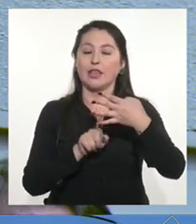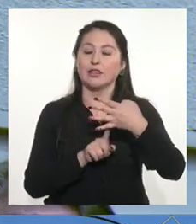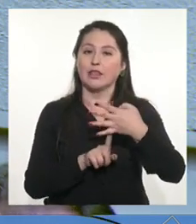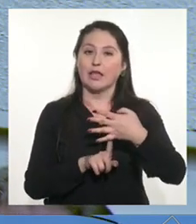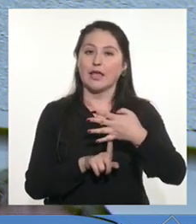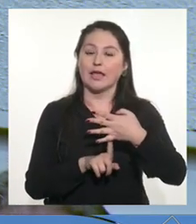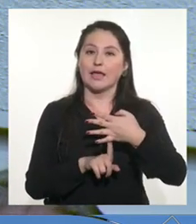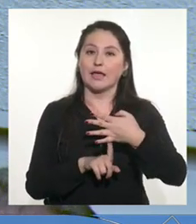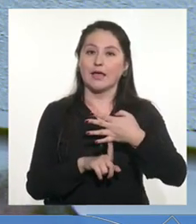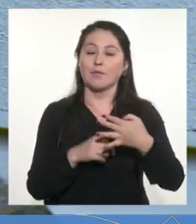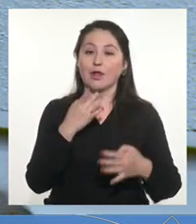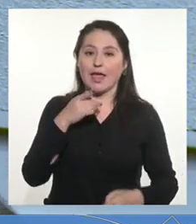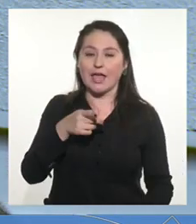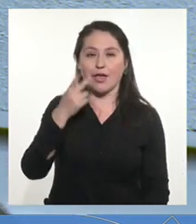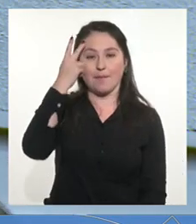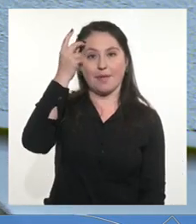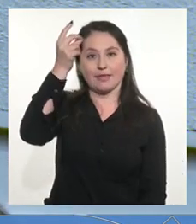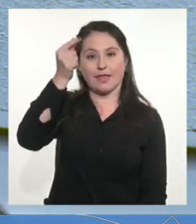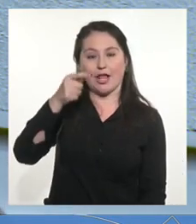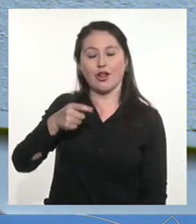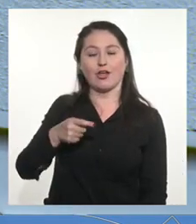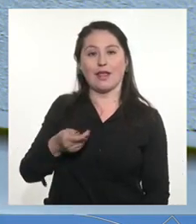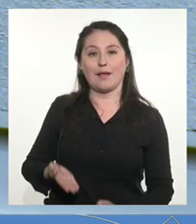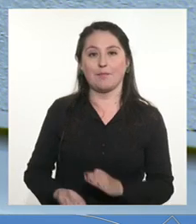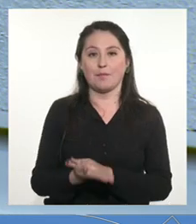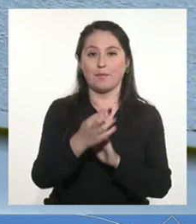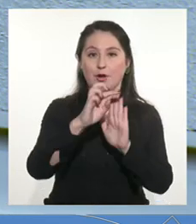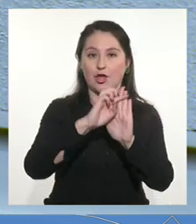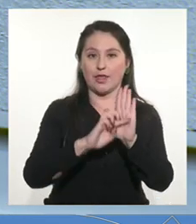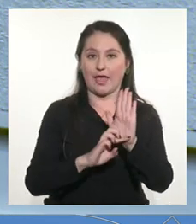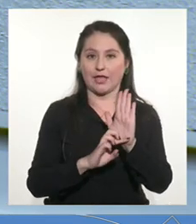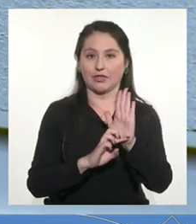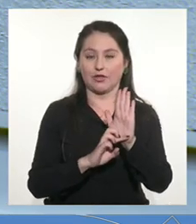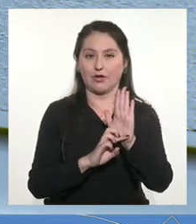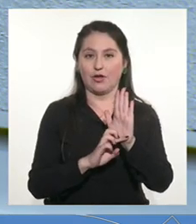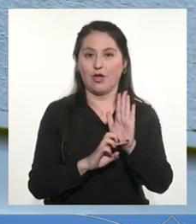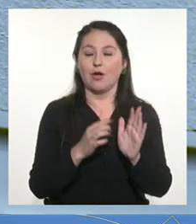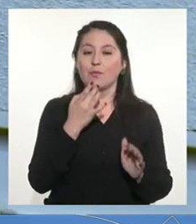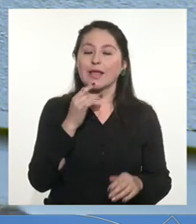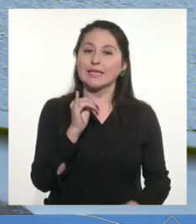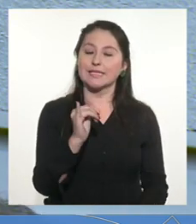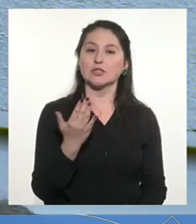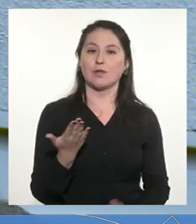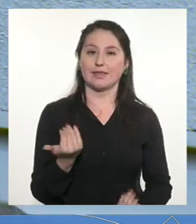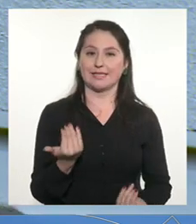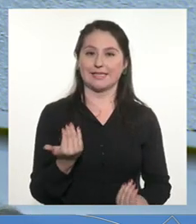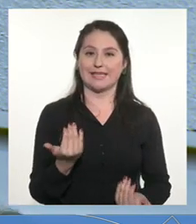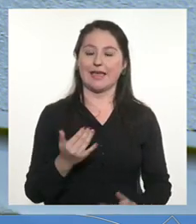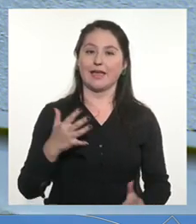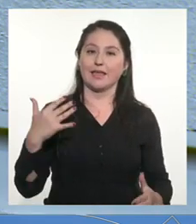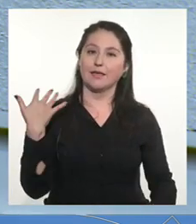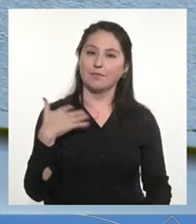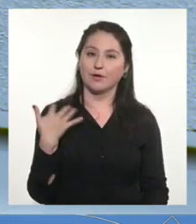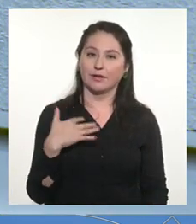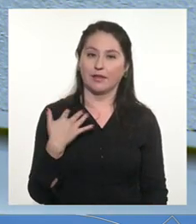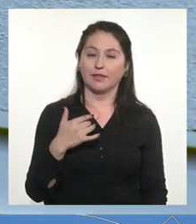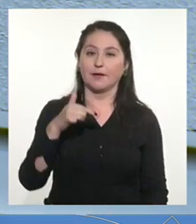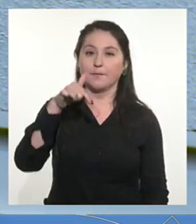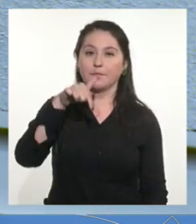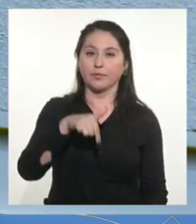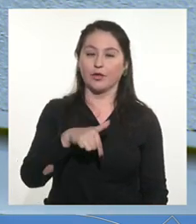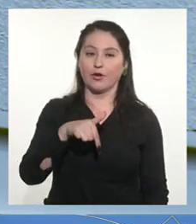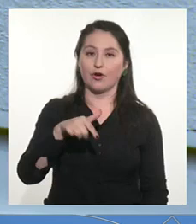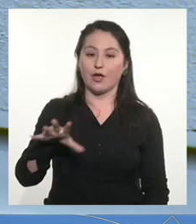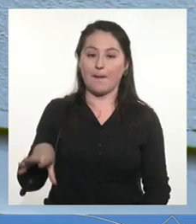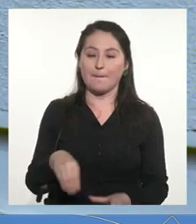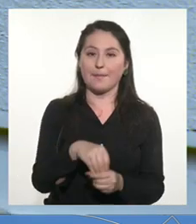porque porque están poniendo a la altura de las circunstancias una necesidad fundamental hoy somos parte de una